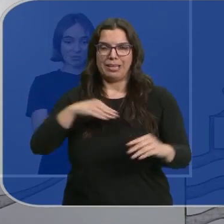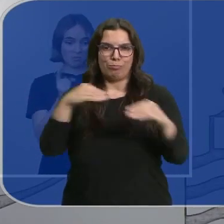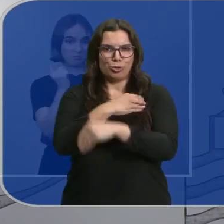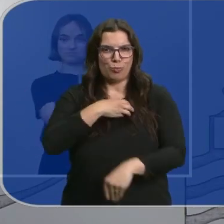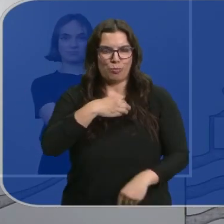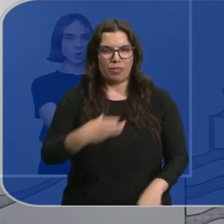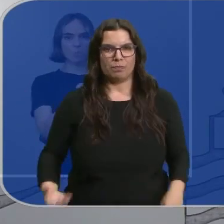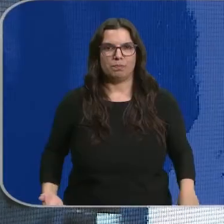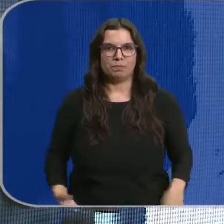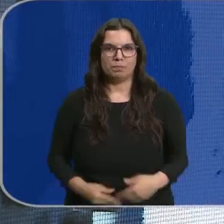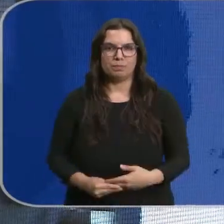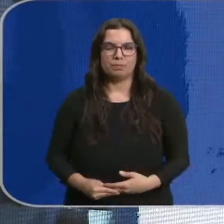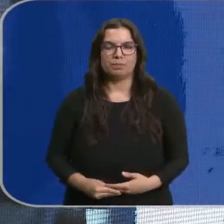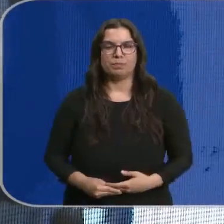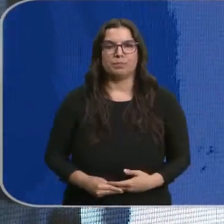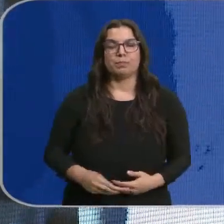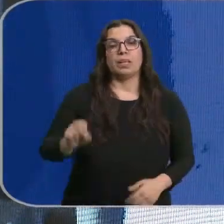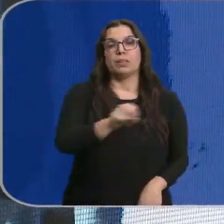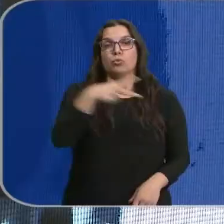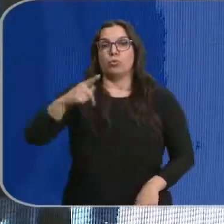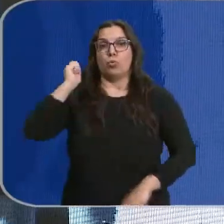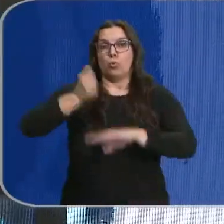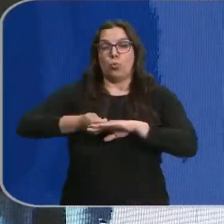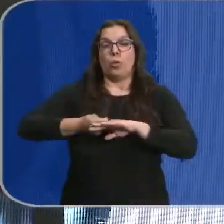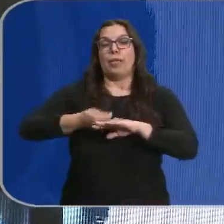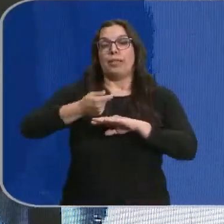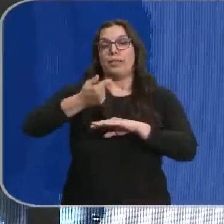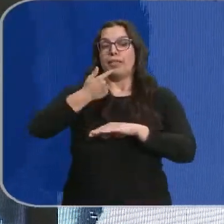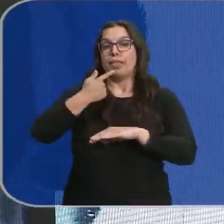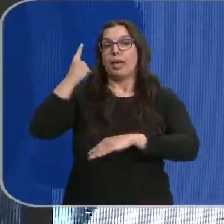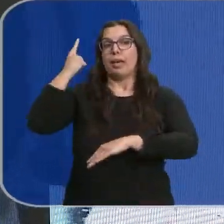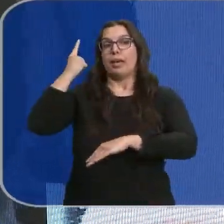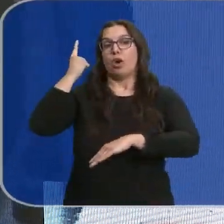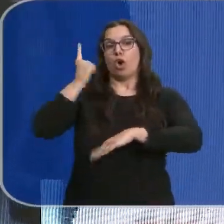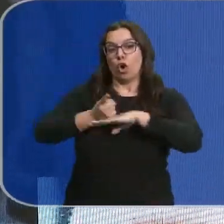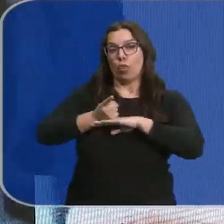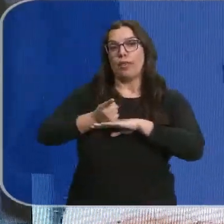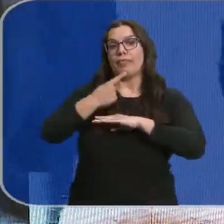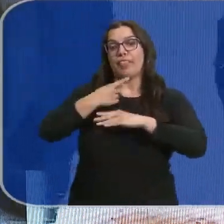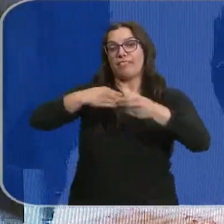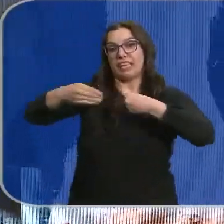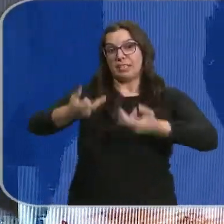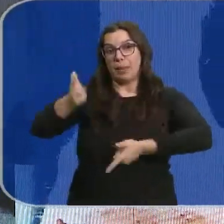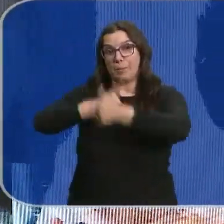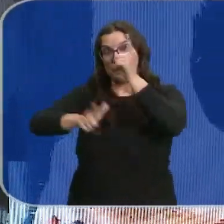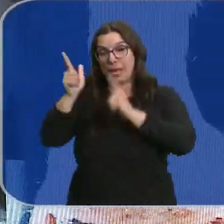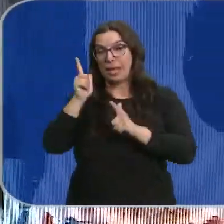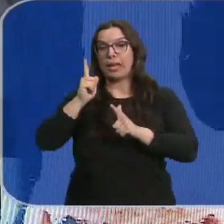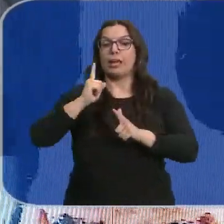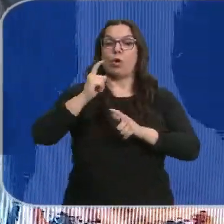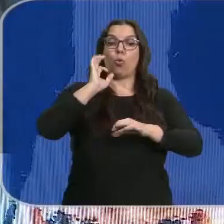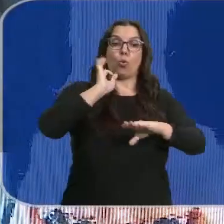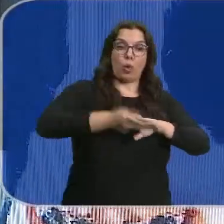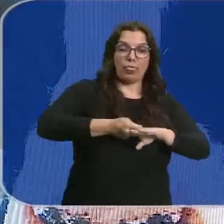vigente. La resolución judicial que suspende la orden que flexibilizaba el movimiento del ganado no es definitiva. Por eso la